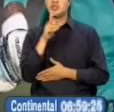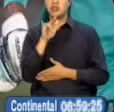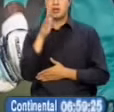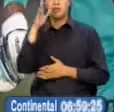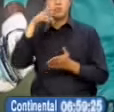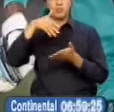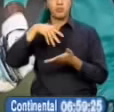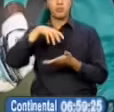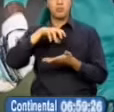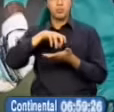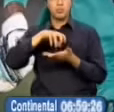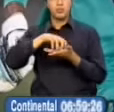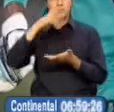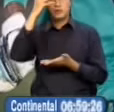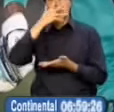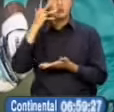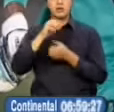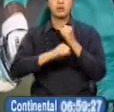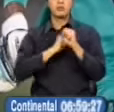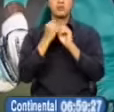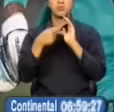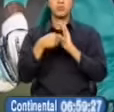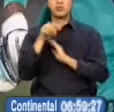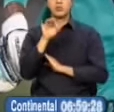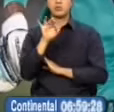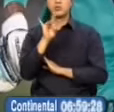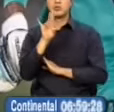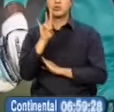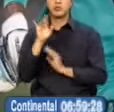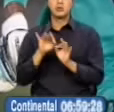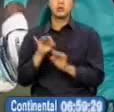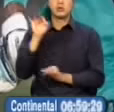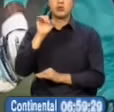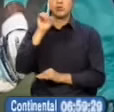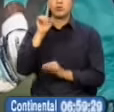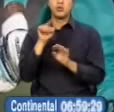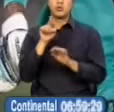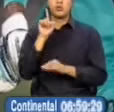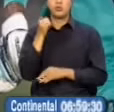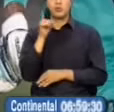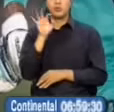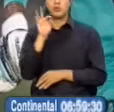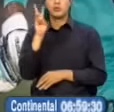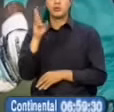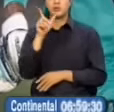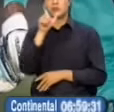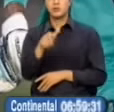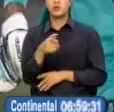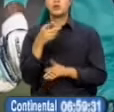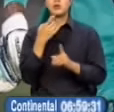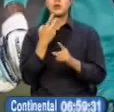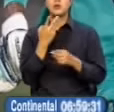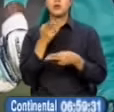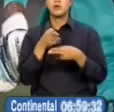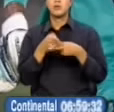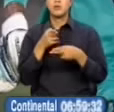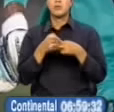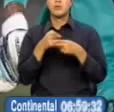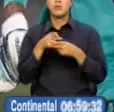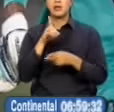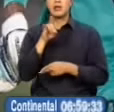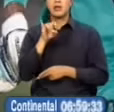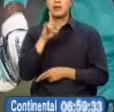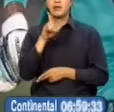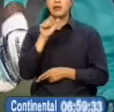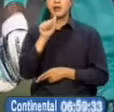el 5 de junio de 1987 mide un metro 96 y es apodado cariñosamente tomo vida por su parecido